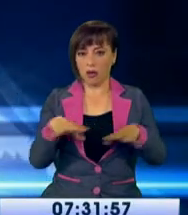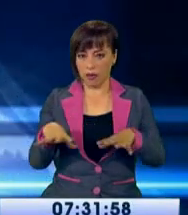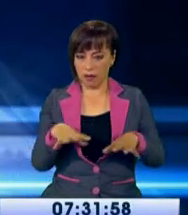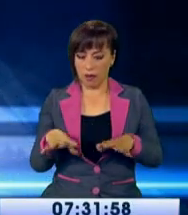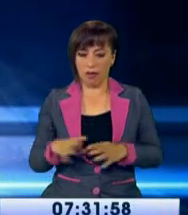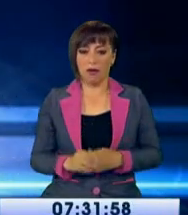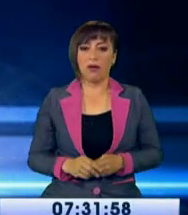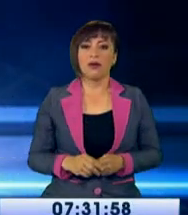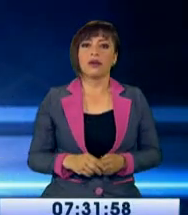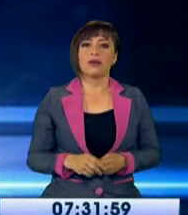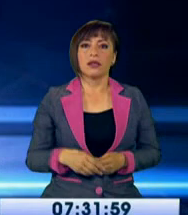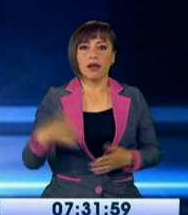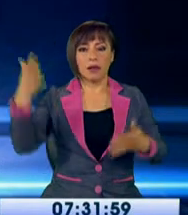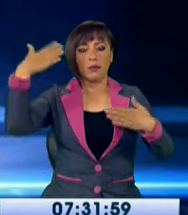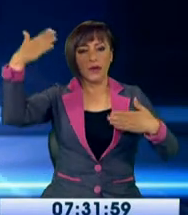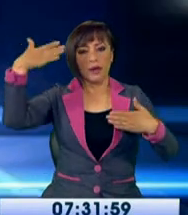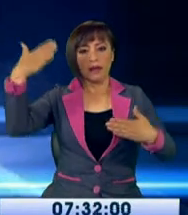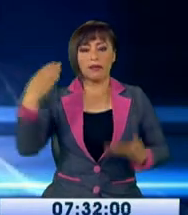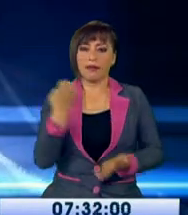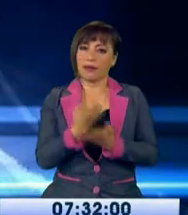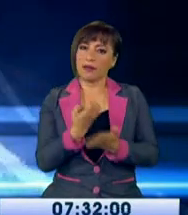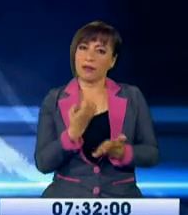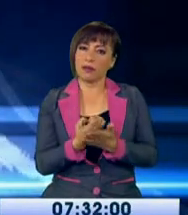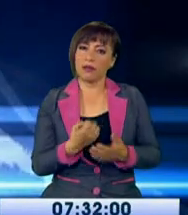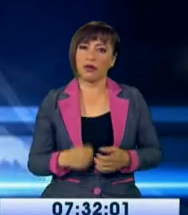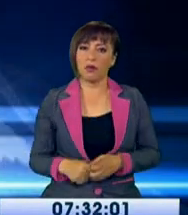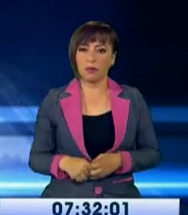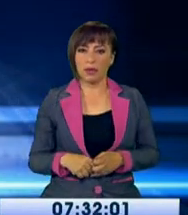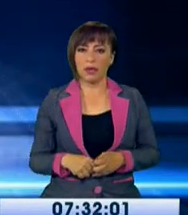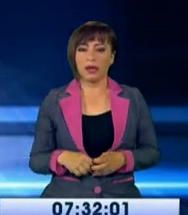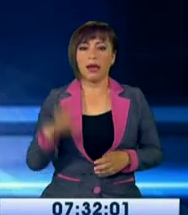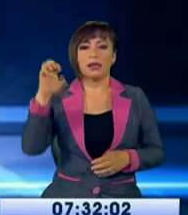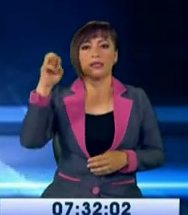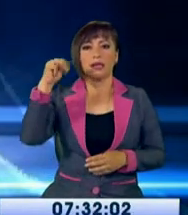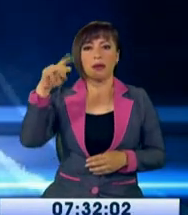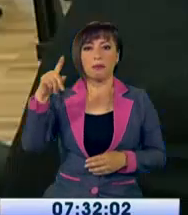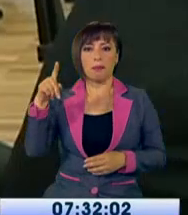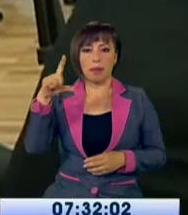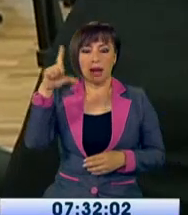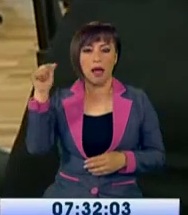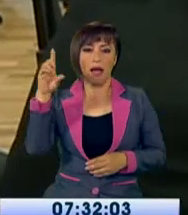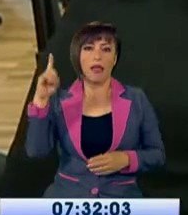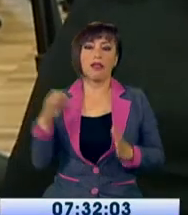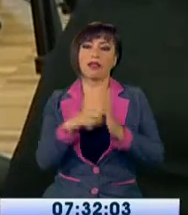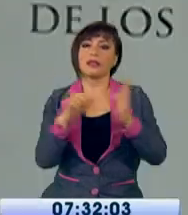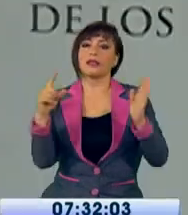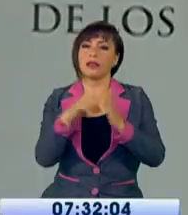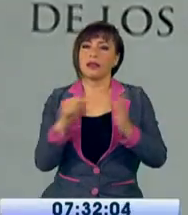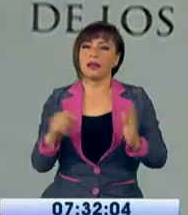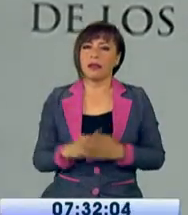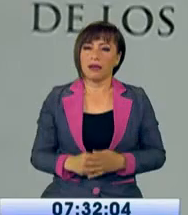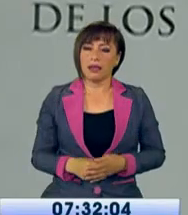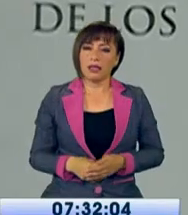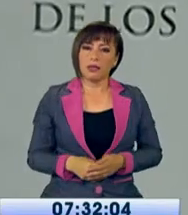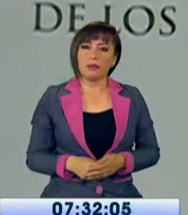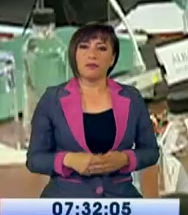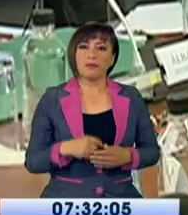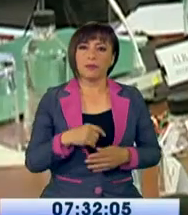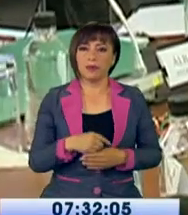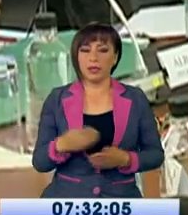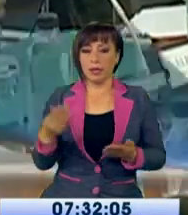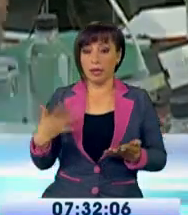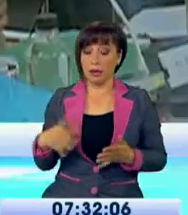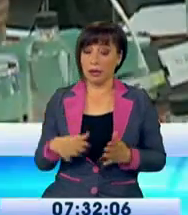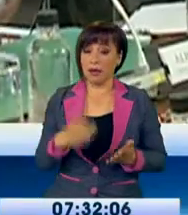Ministerio Coordinador de la Política Económica, SEMPLADES, el Servicio de Rentas Internas y la entidad pública promotora del proyecto.